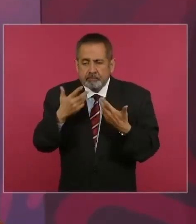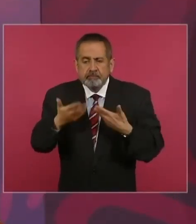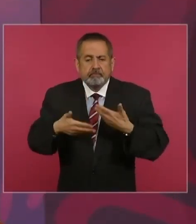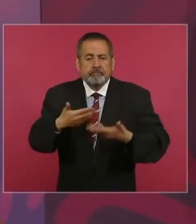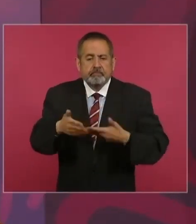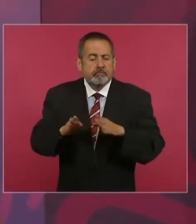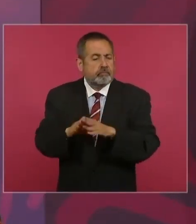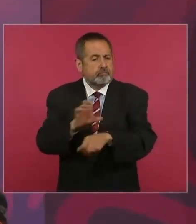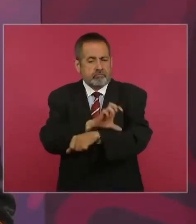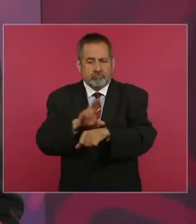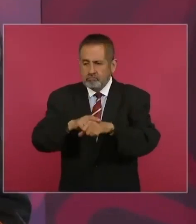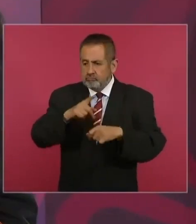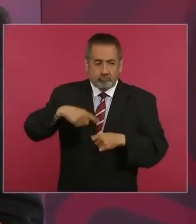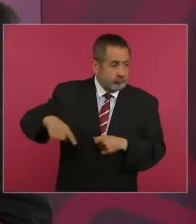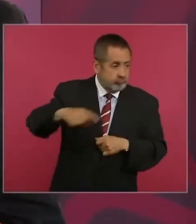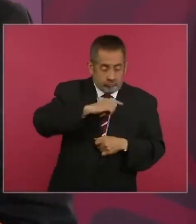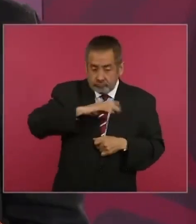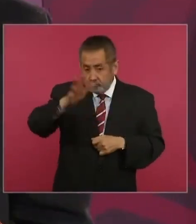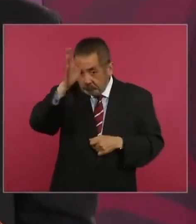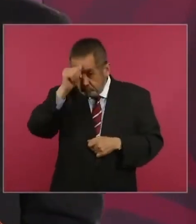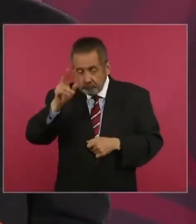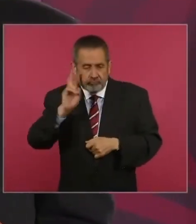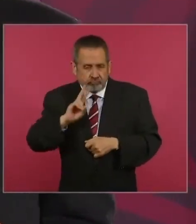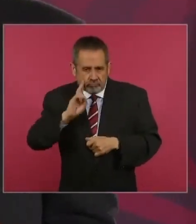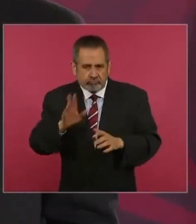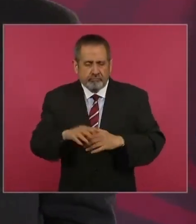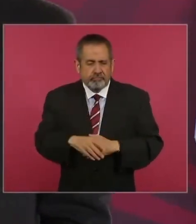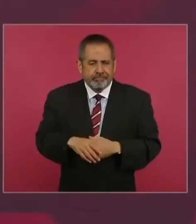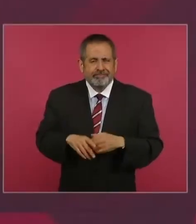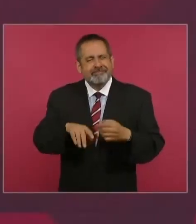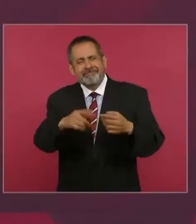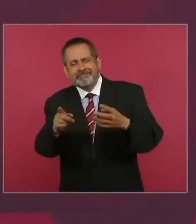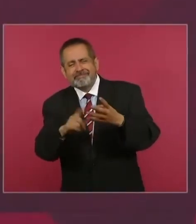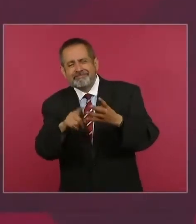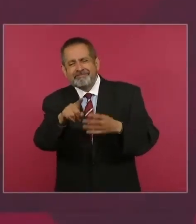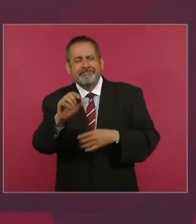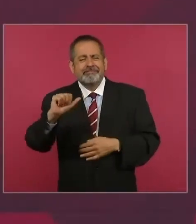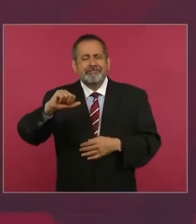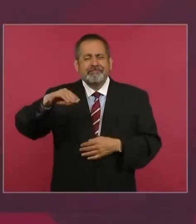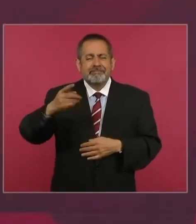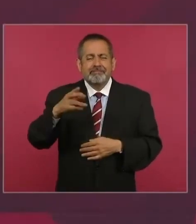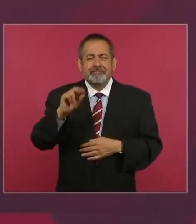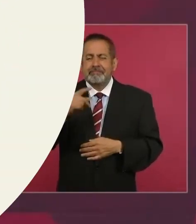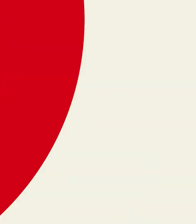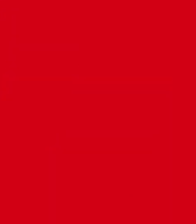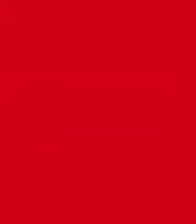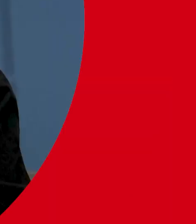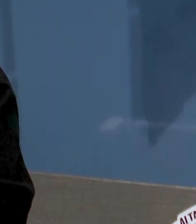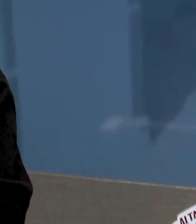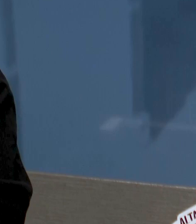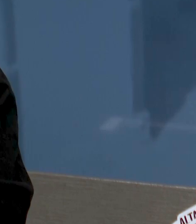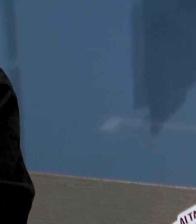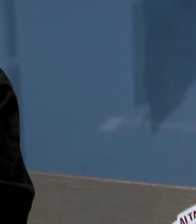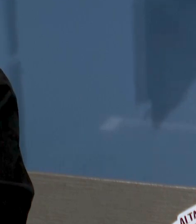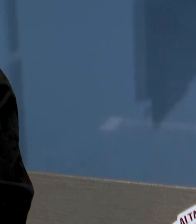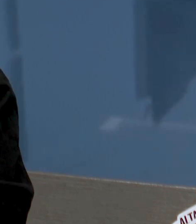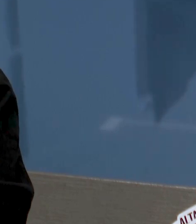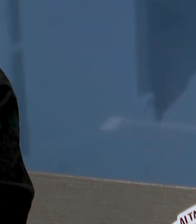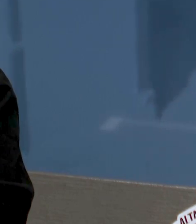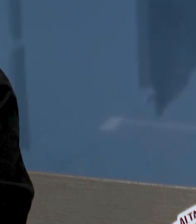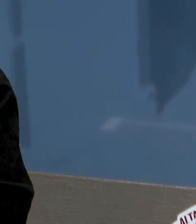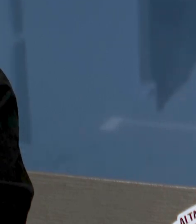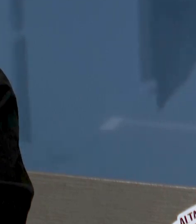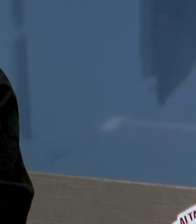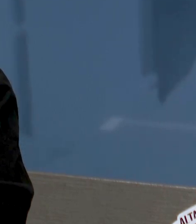si se logra un acuerdo y lo otro el amparo pues ya las instancias correspondientes van a en suma